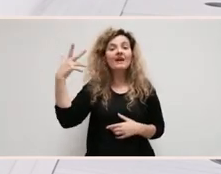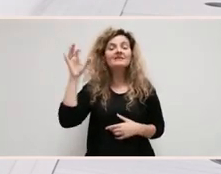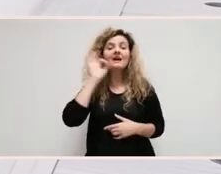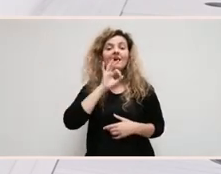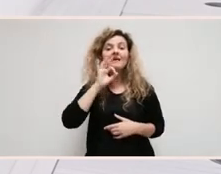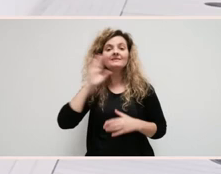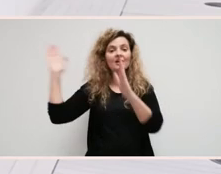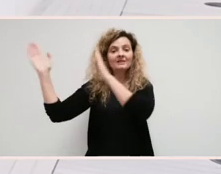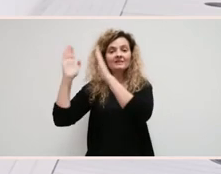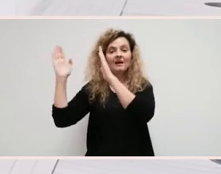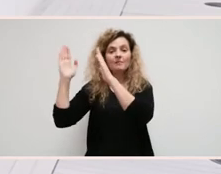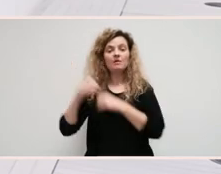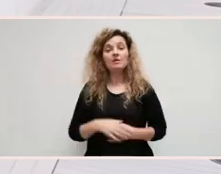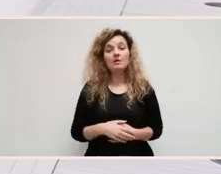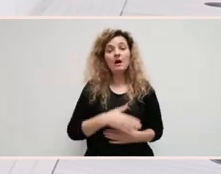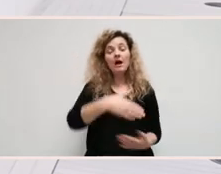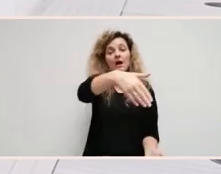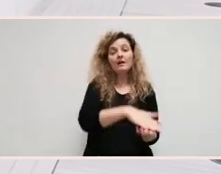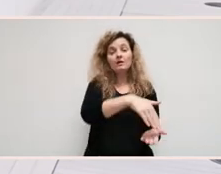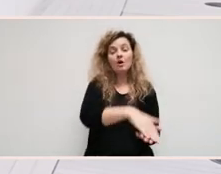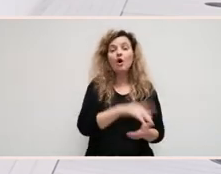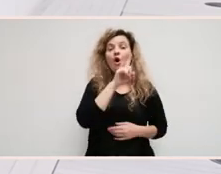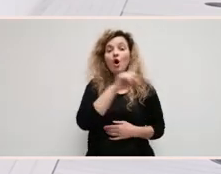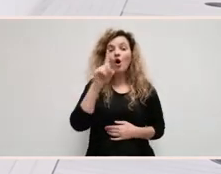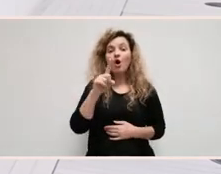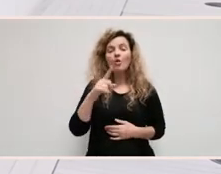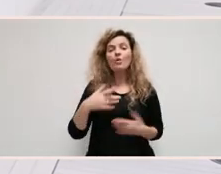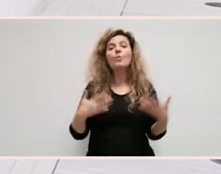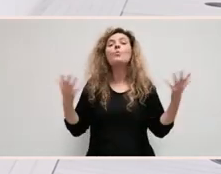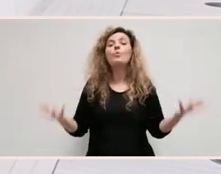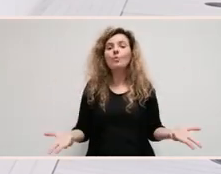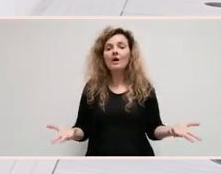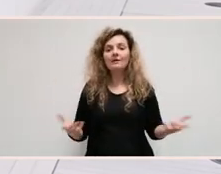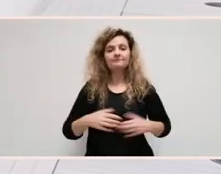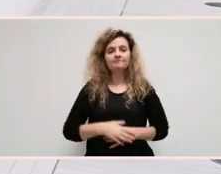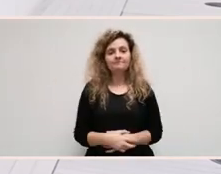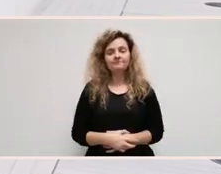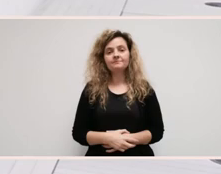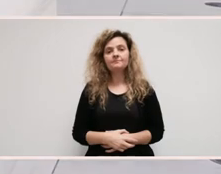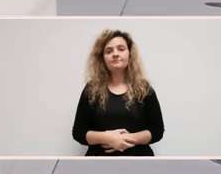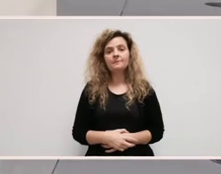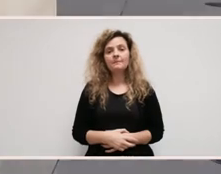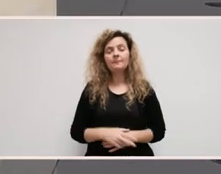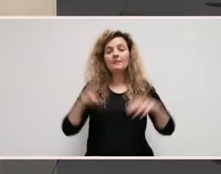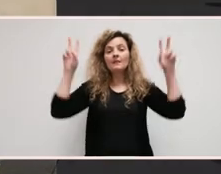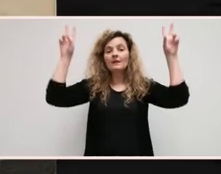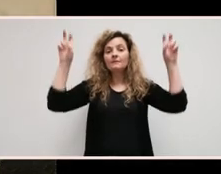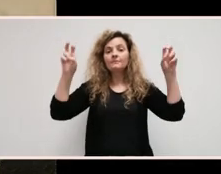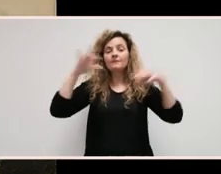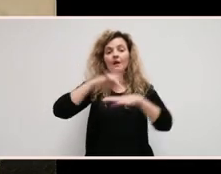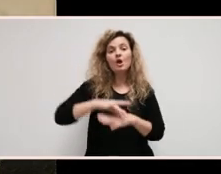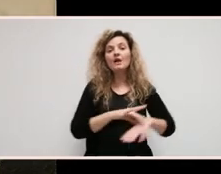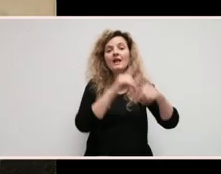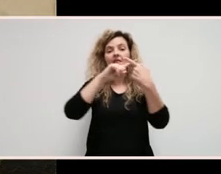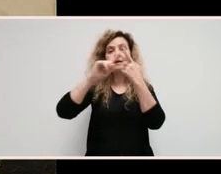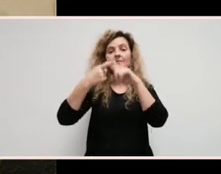contemporáneos. Ven, las 11 estampas que deis en depósito serían las siguientes: O